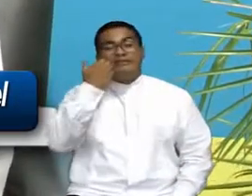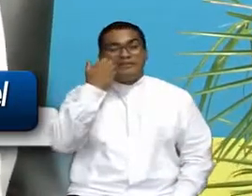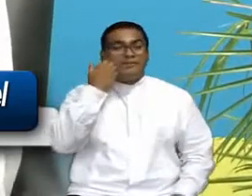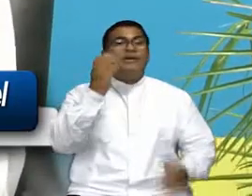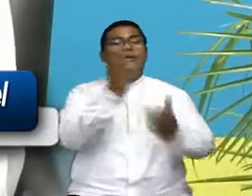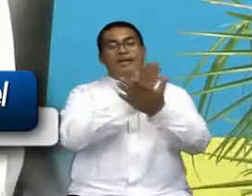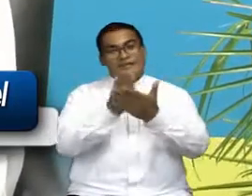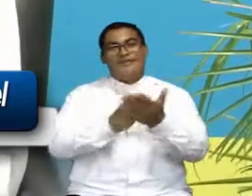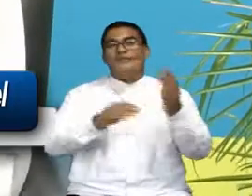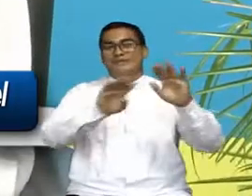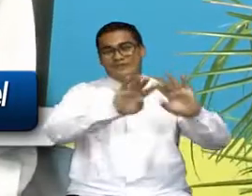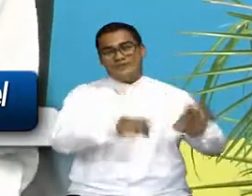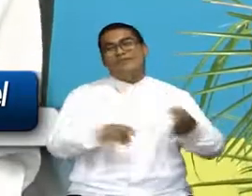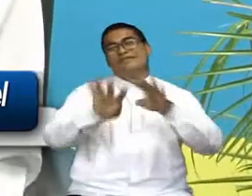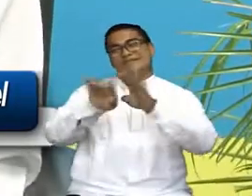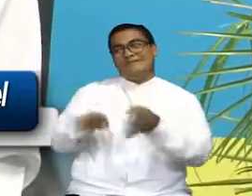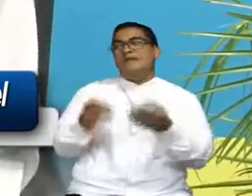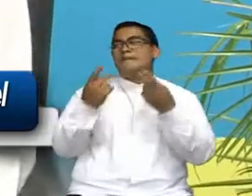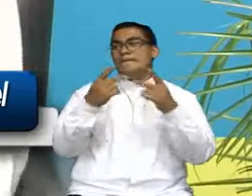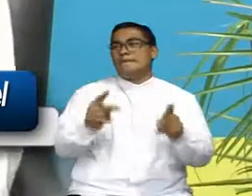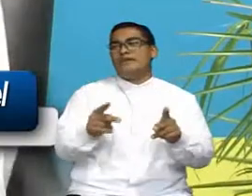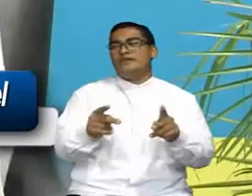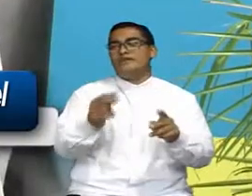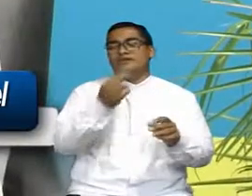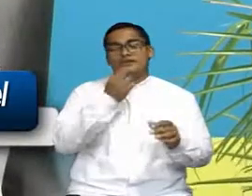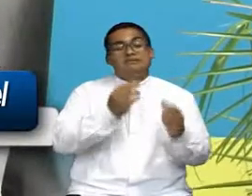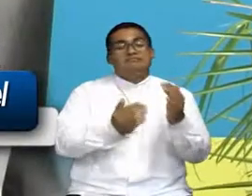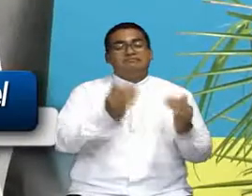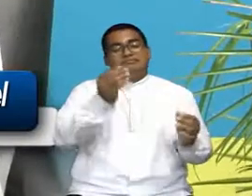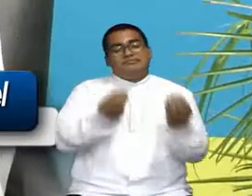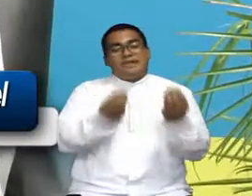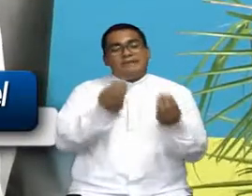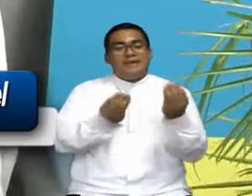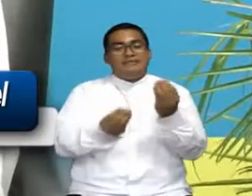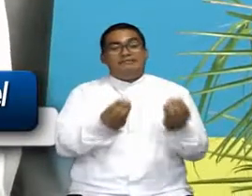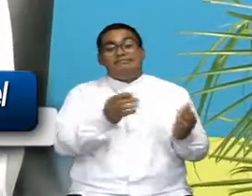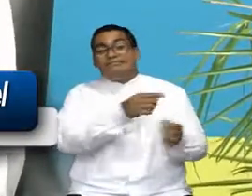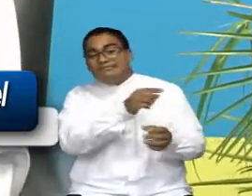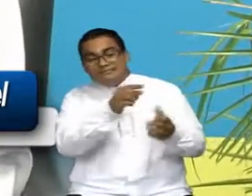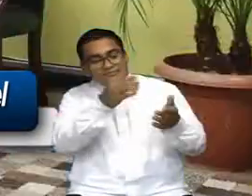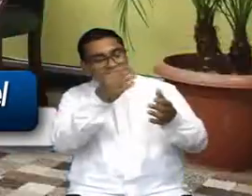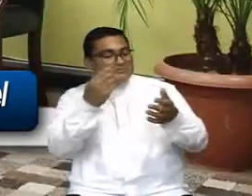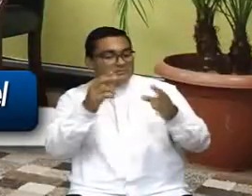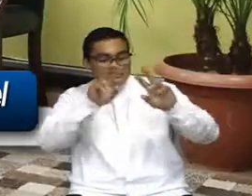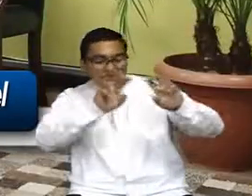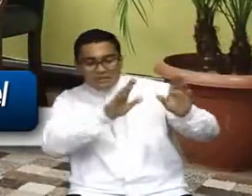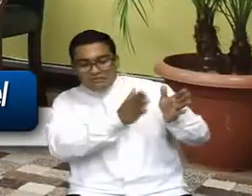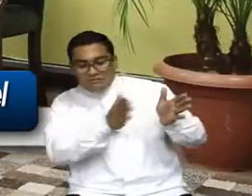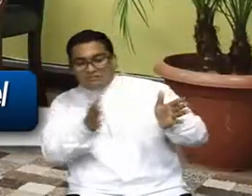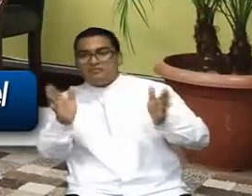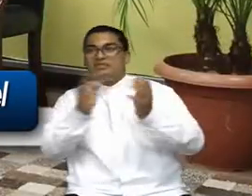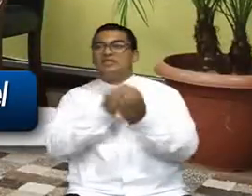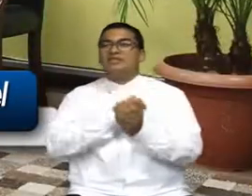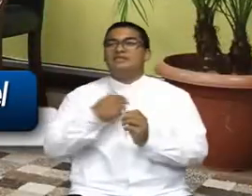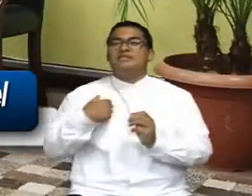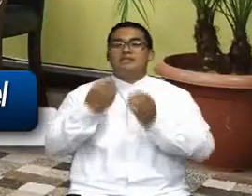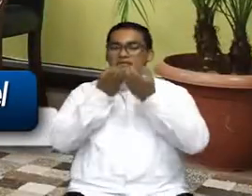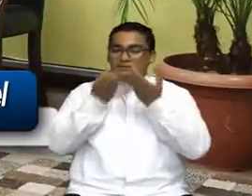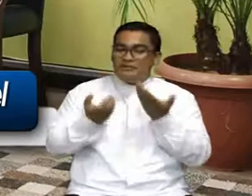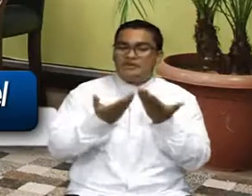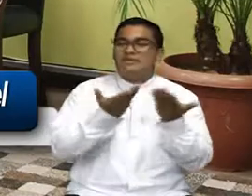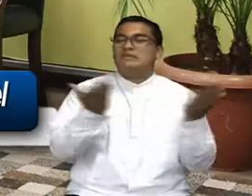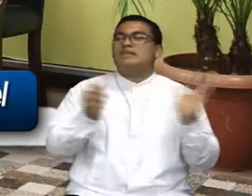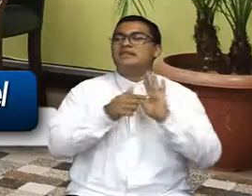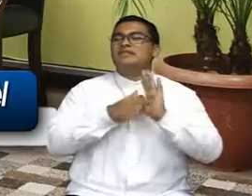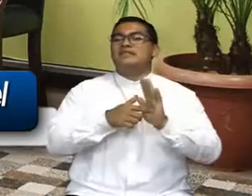mujeres. Pero es según la etiología que nos llevó a la lesión en la piel. Ahora, ¿qué mensaje le enviaría usted, por ejemplo, a